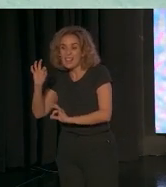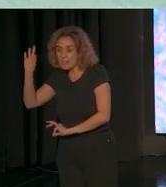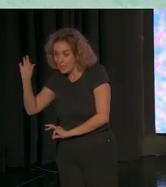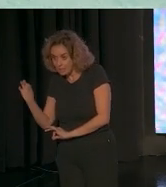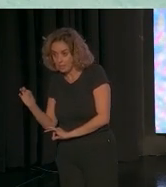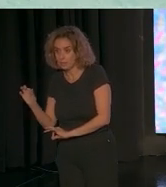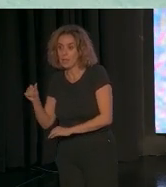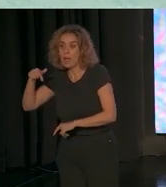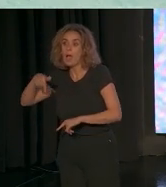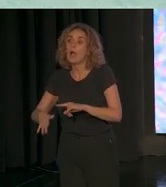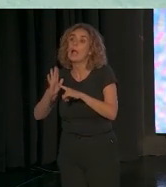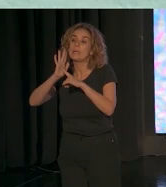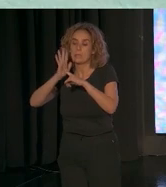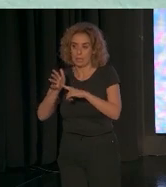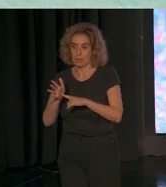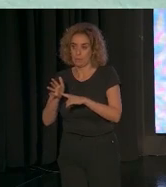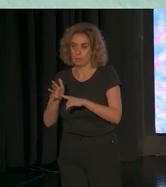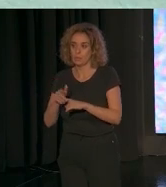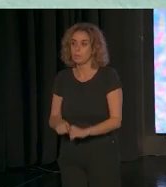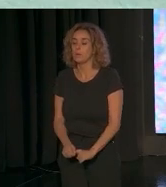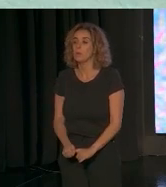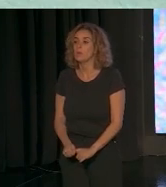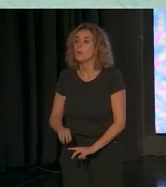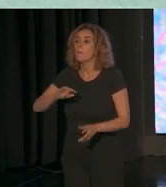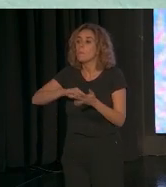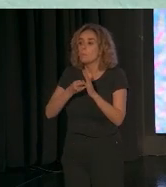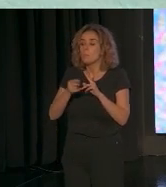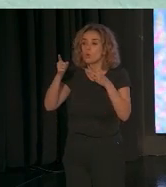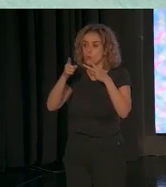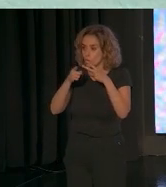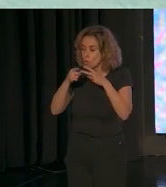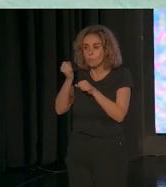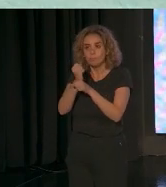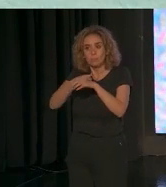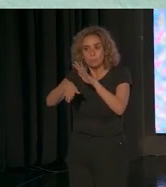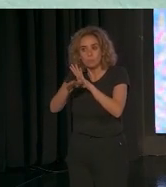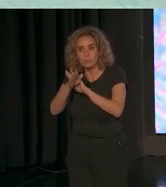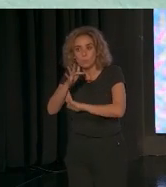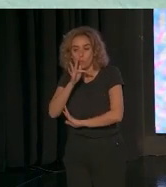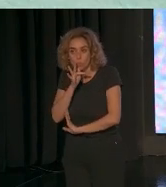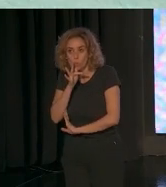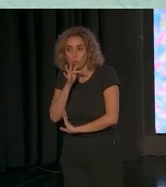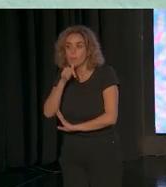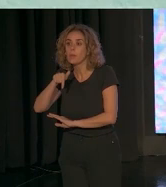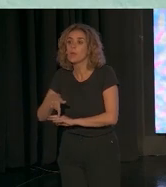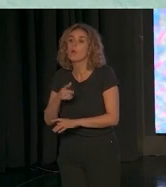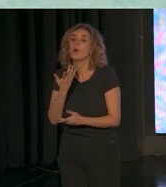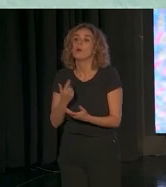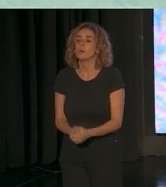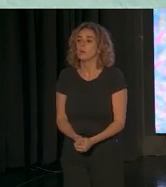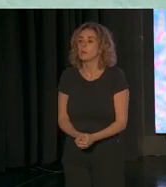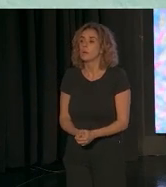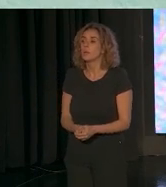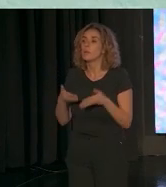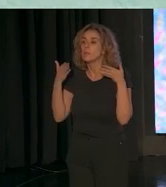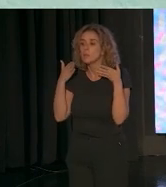atención temprana en Castilla-La Mancha. Y dio lugar a un segundo proyecto en el que todavía estamos trabajando, ya con las conclusiones finales, en